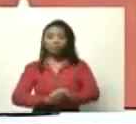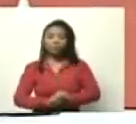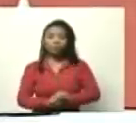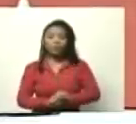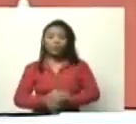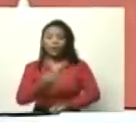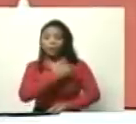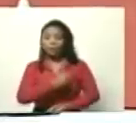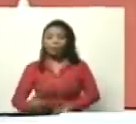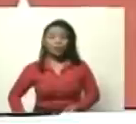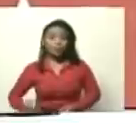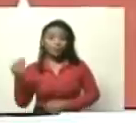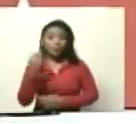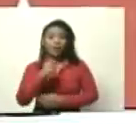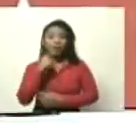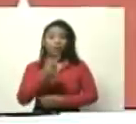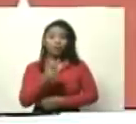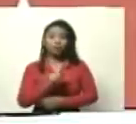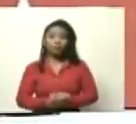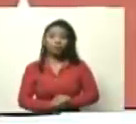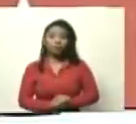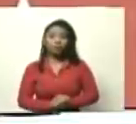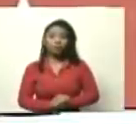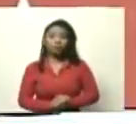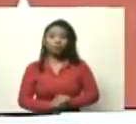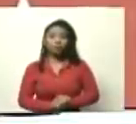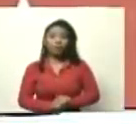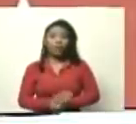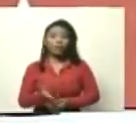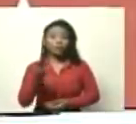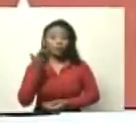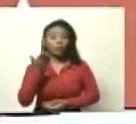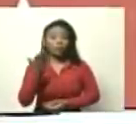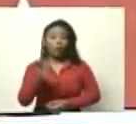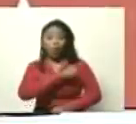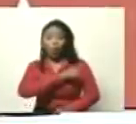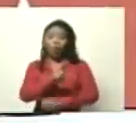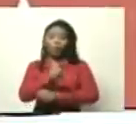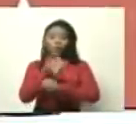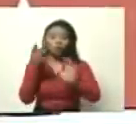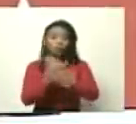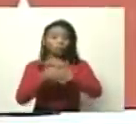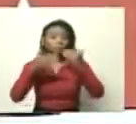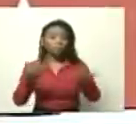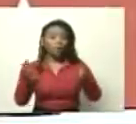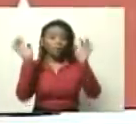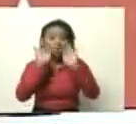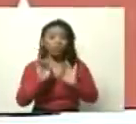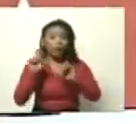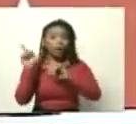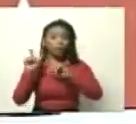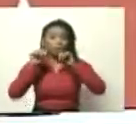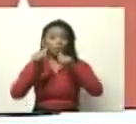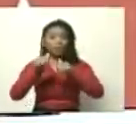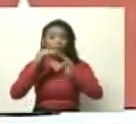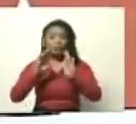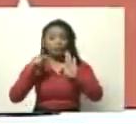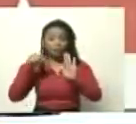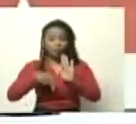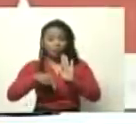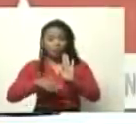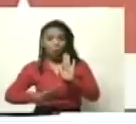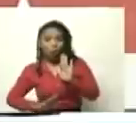el presidente además ha dado una instrucción muy precisa, una orden muy precisa en el sentido de que esto arranca de abajo hacia